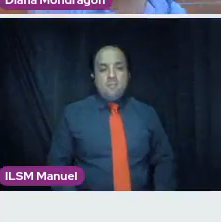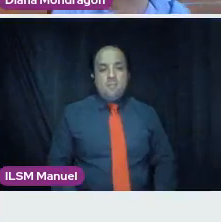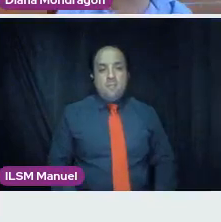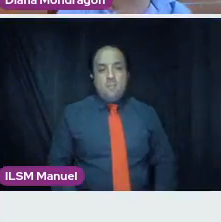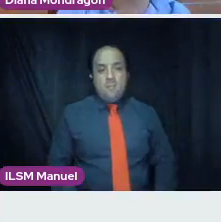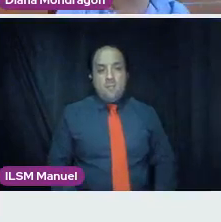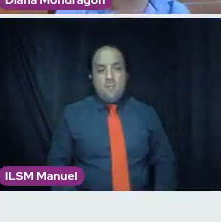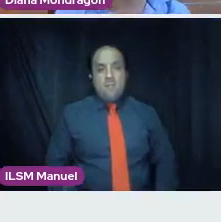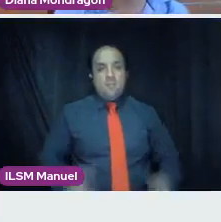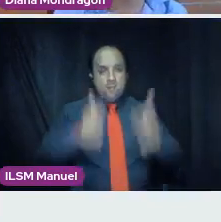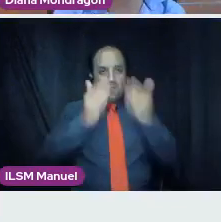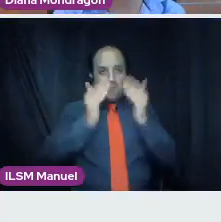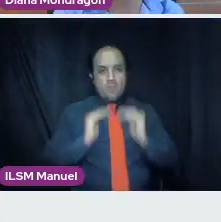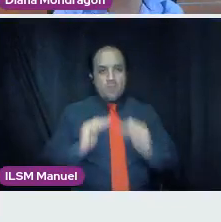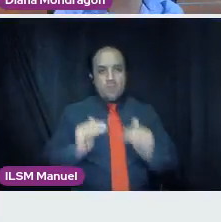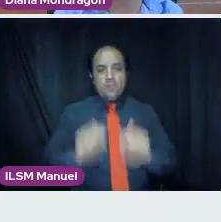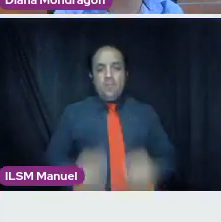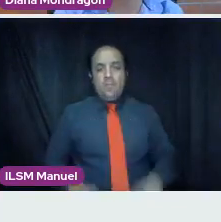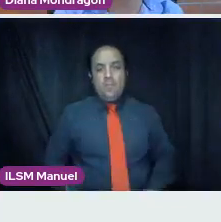Siguiente, por favor.